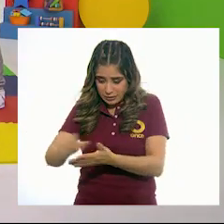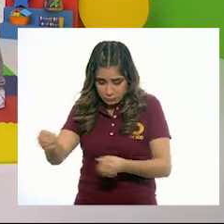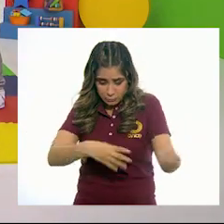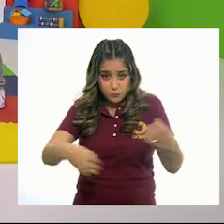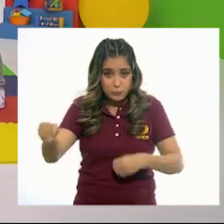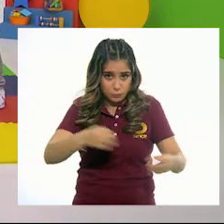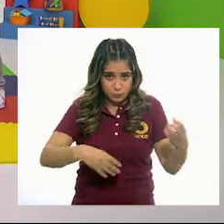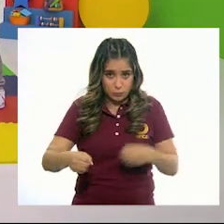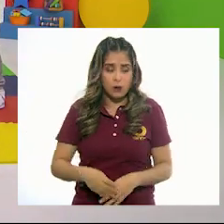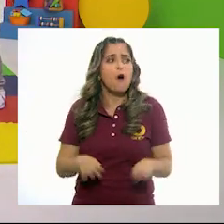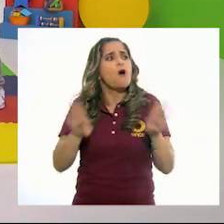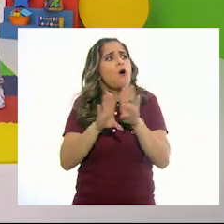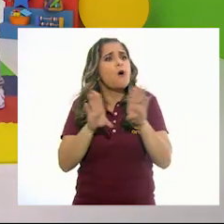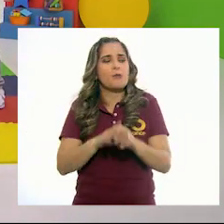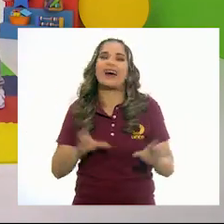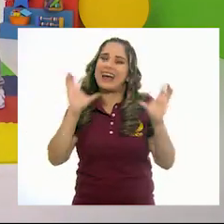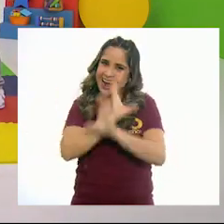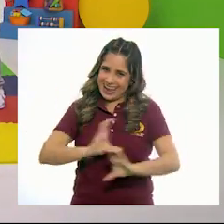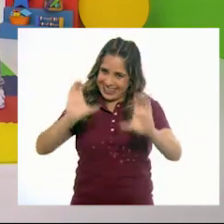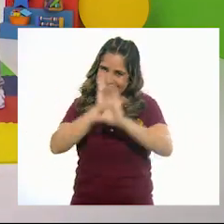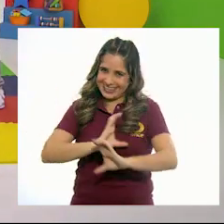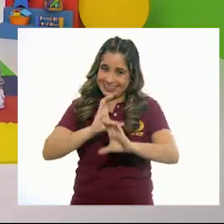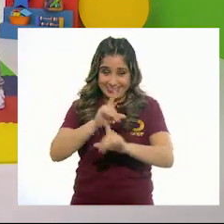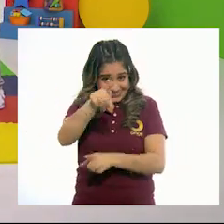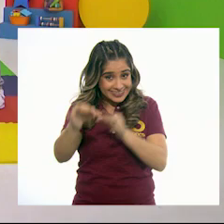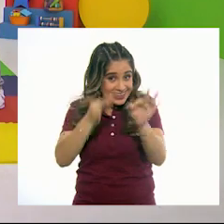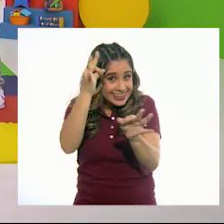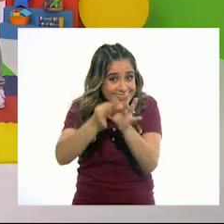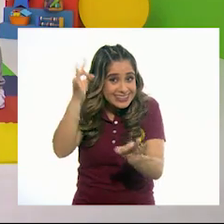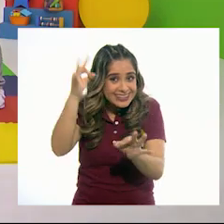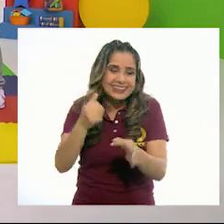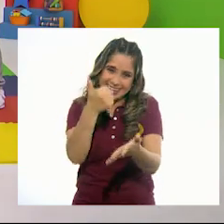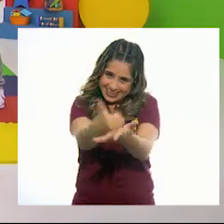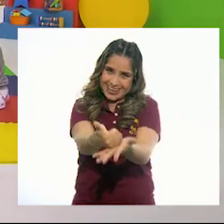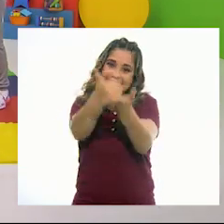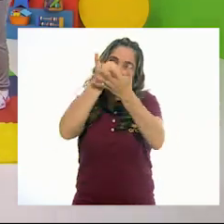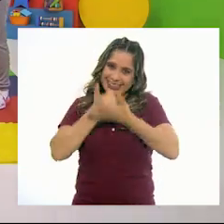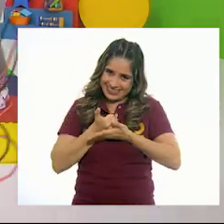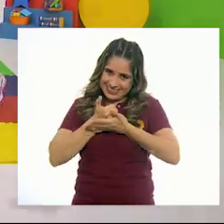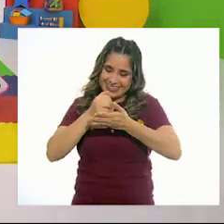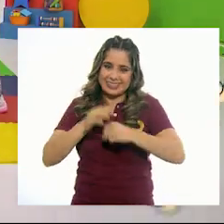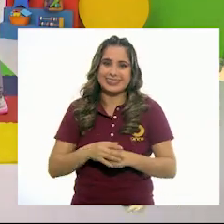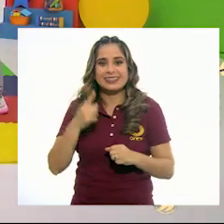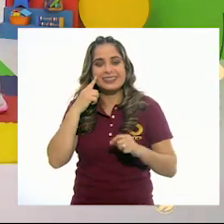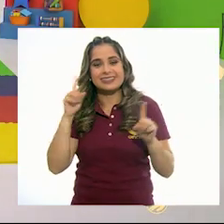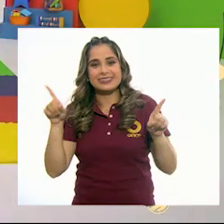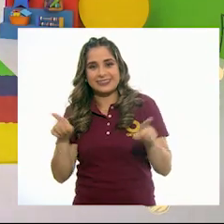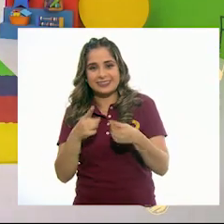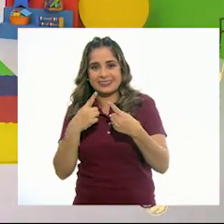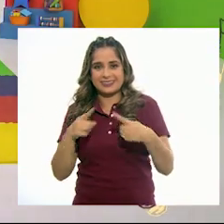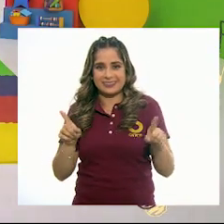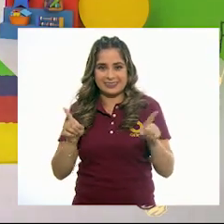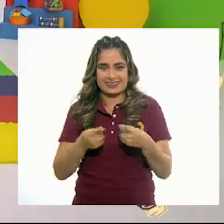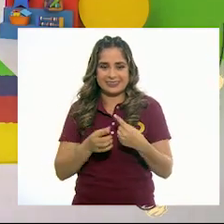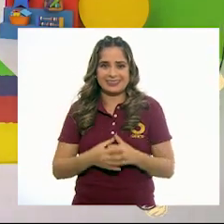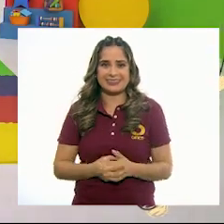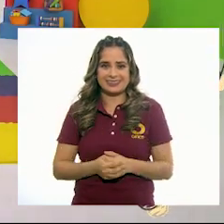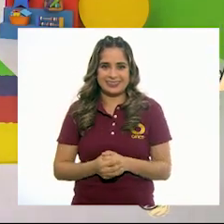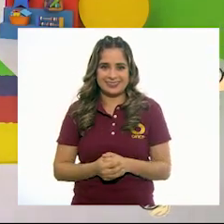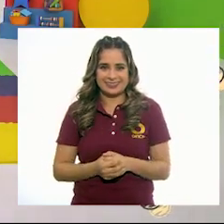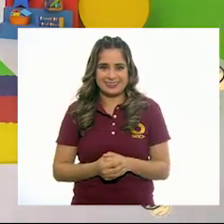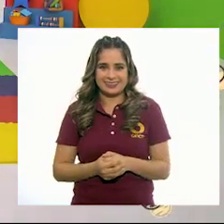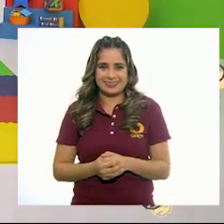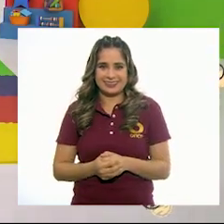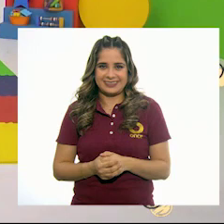vamos a hacer con la siguiente canción. ¿Lista? ¿Listo? Ayúdanos ahí en casa. Busco un lugarcito chiquitito para